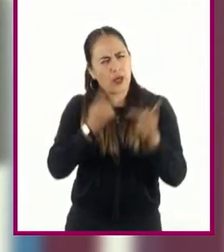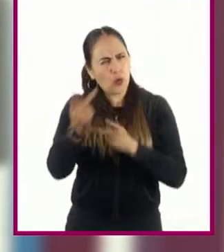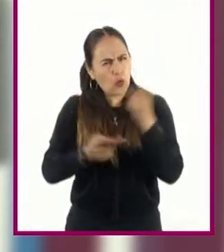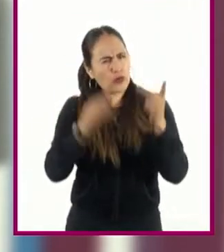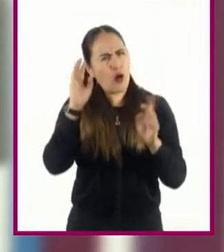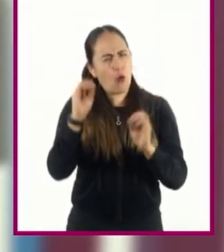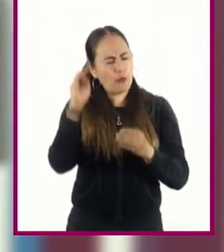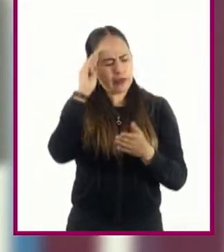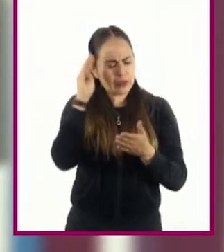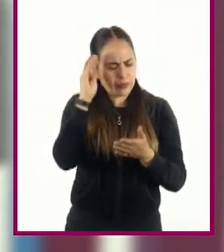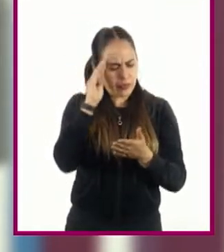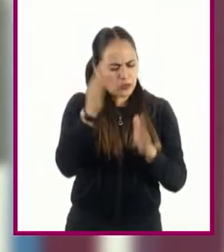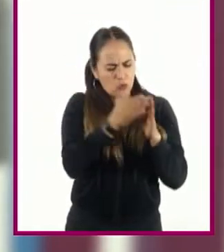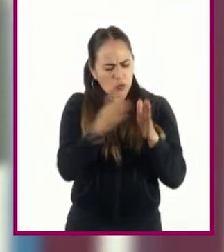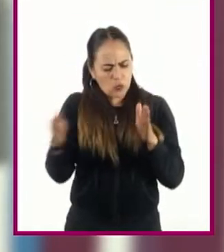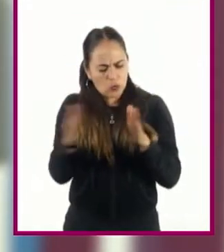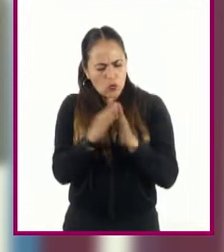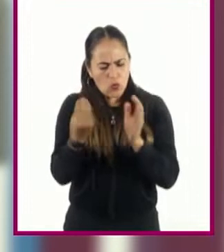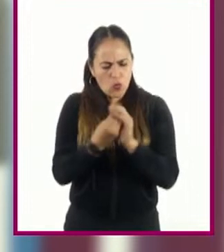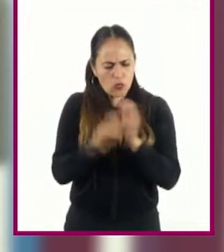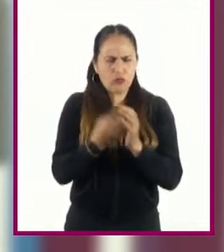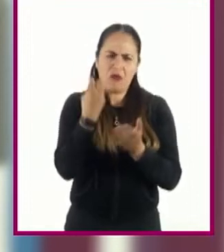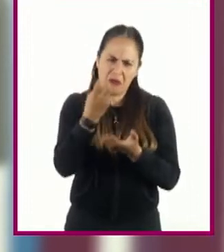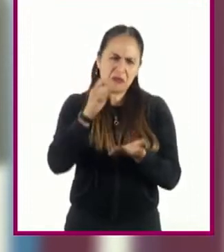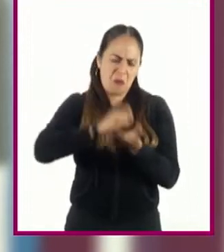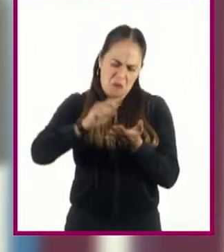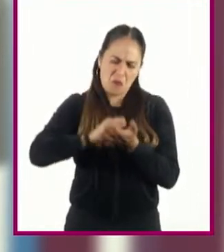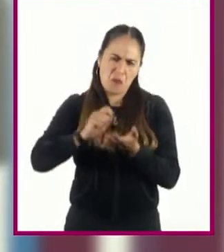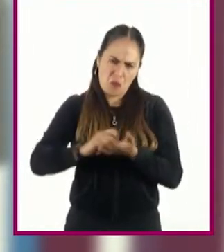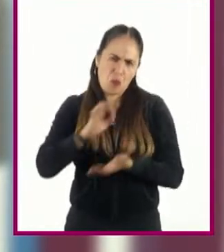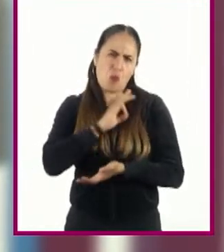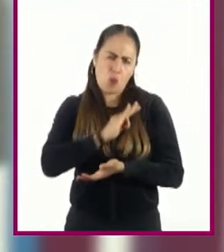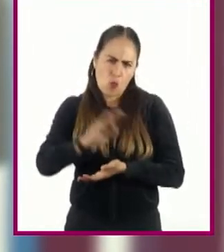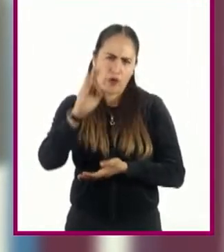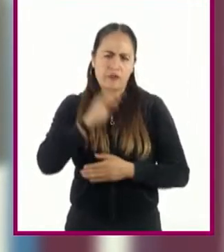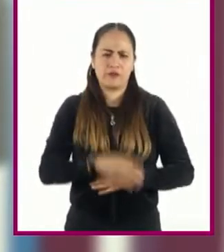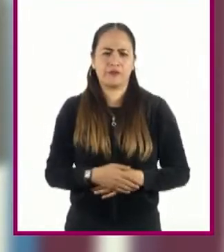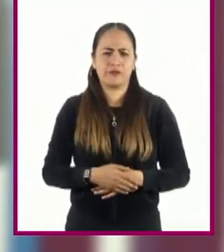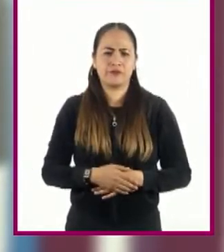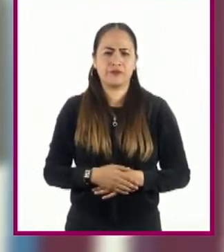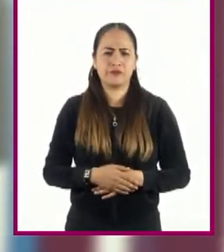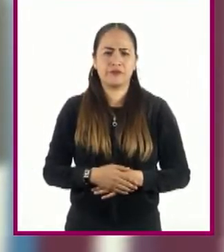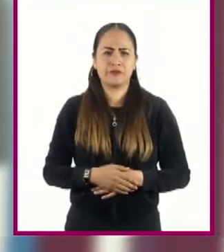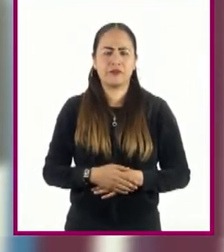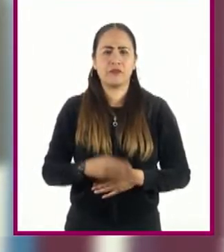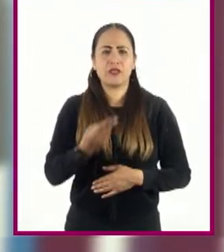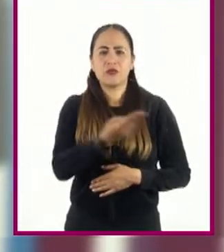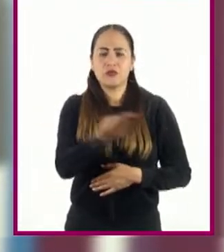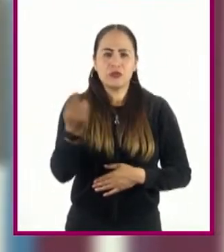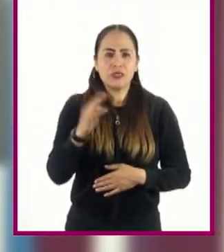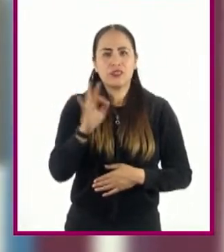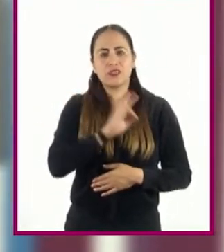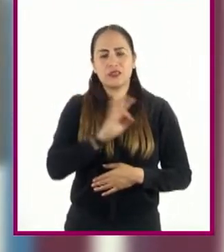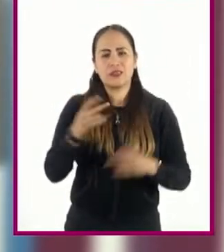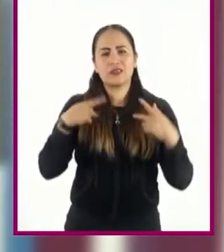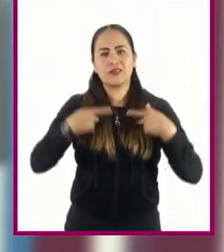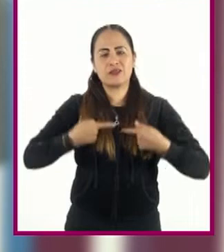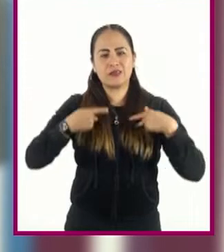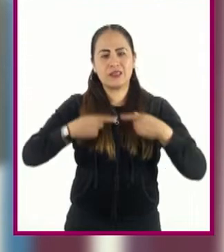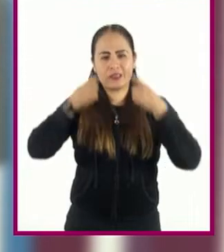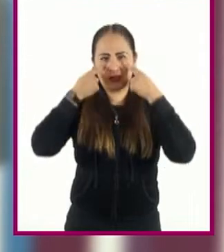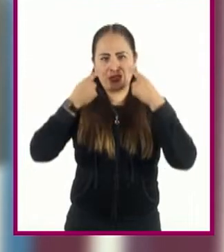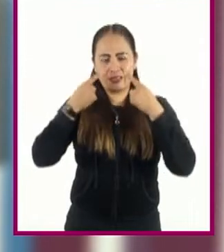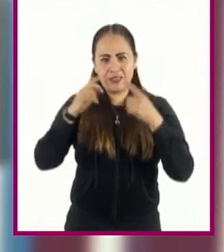a partir de lo que analizaremos a lo largo de la sesión. Si tienen discapacidad visual, preparen sus hojas